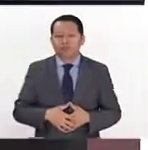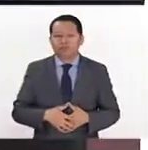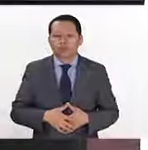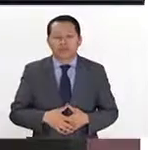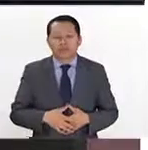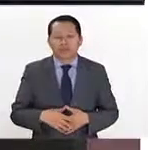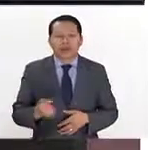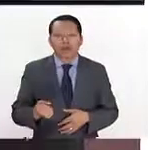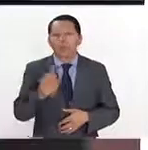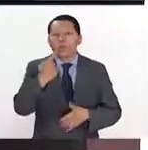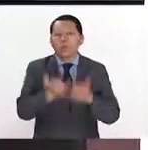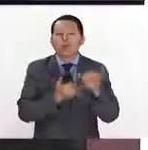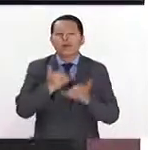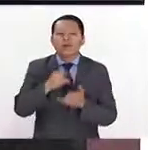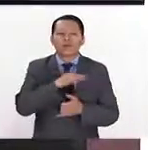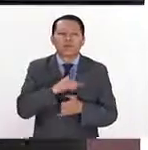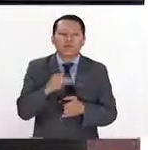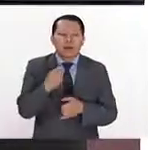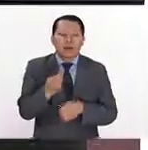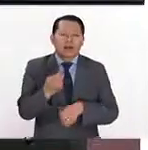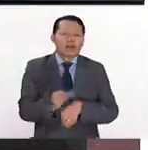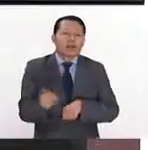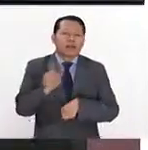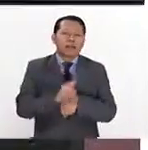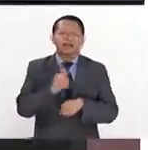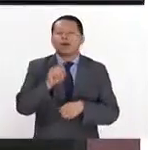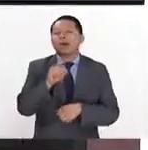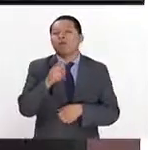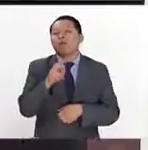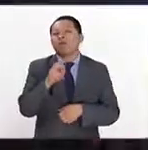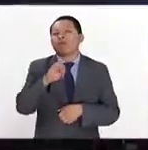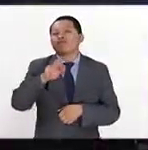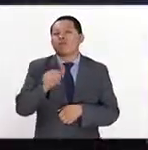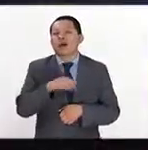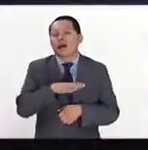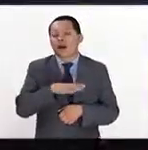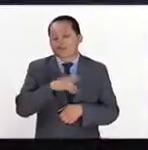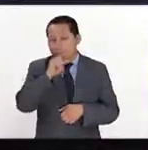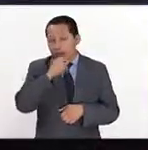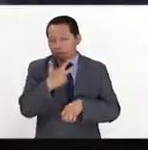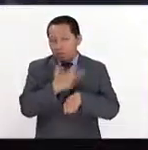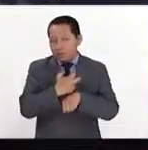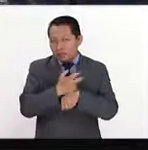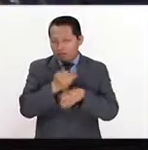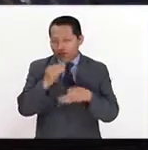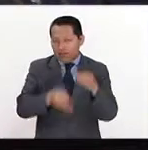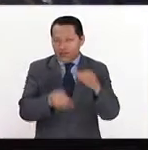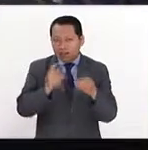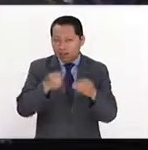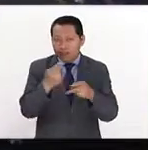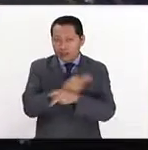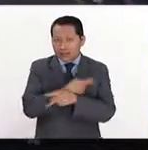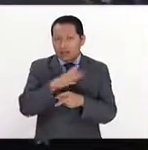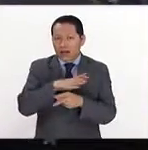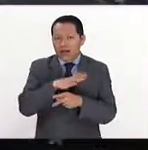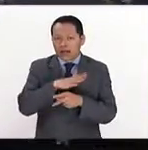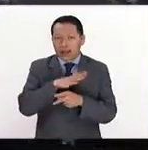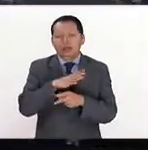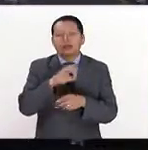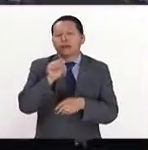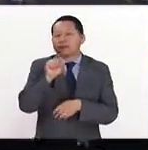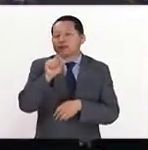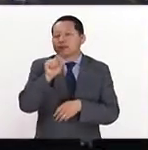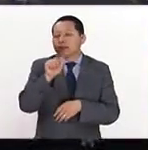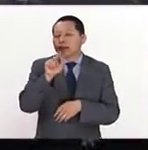Y uno de los partidos más atractivos de este día de la UEFA Champions League en la ida de los octavos de final es lo que sucederá en